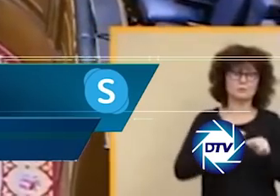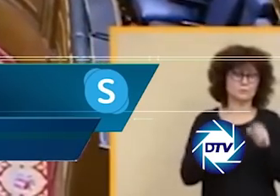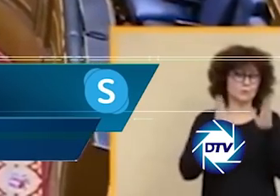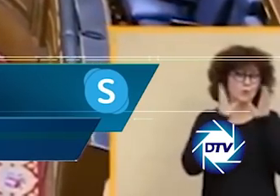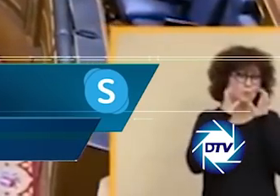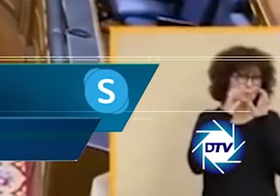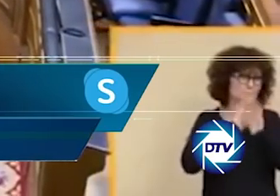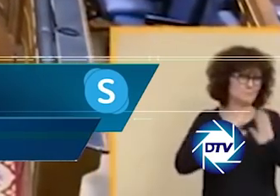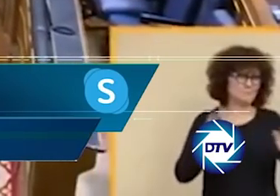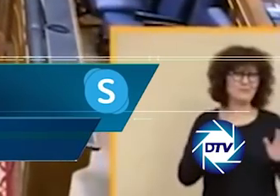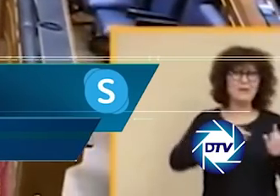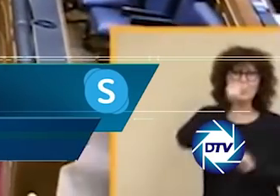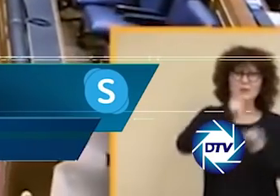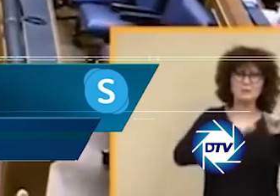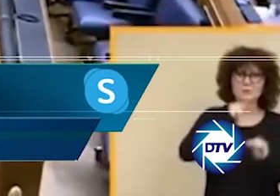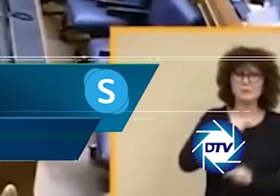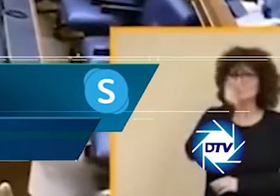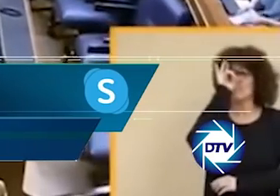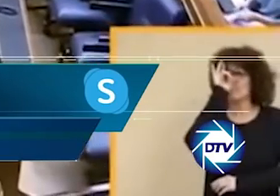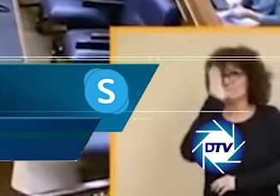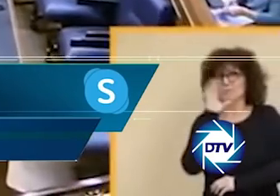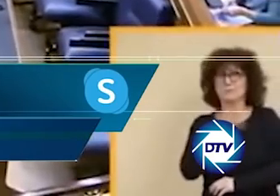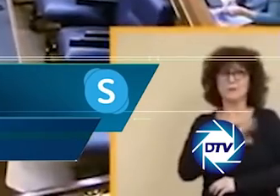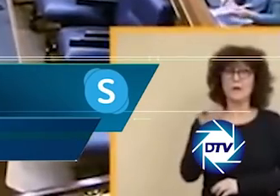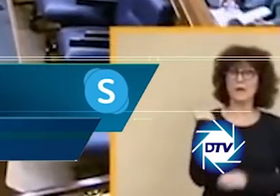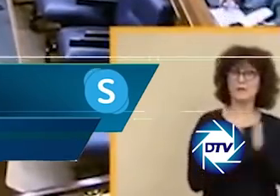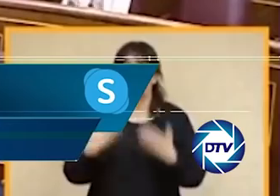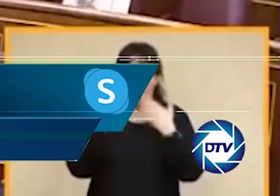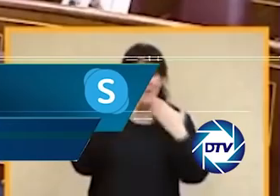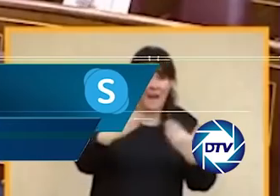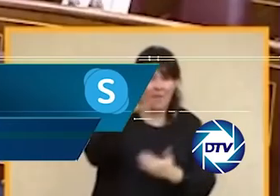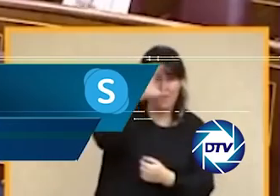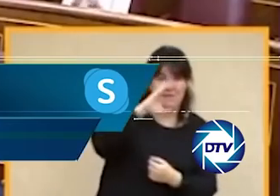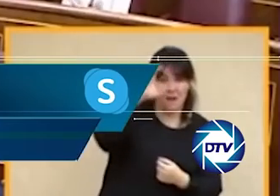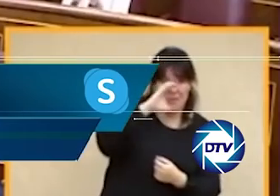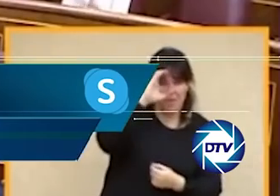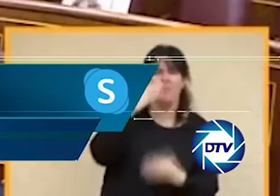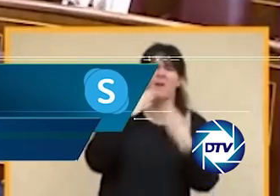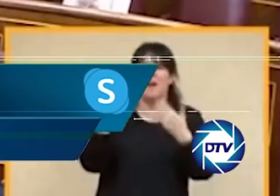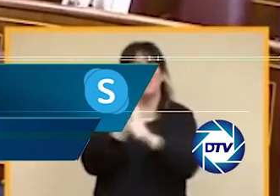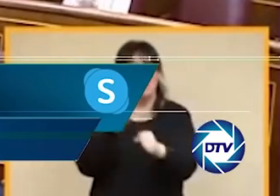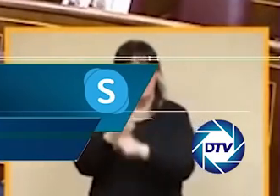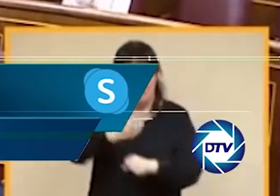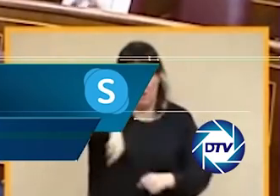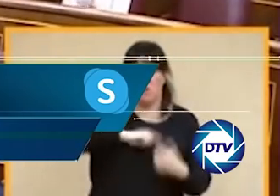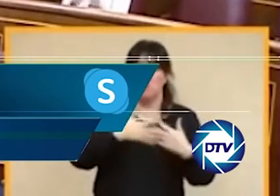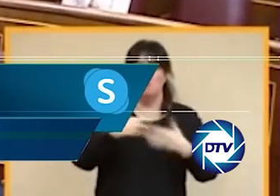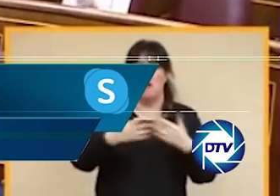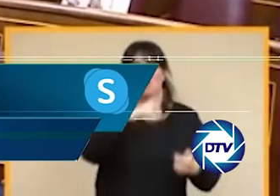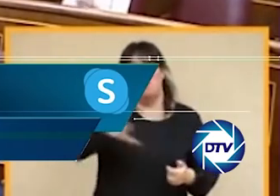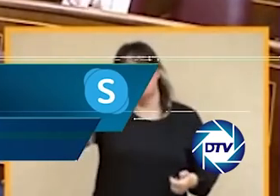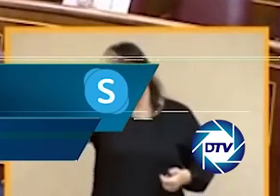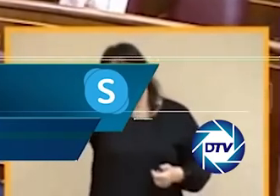Porque Isabel Díaz Ayuso, Garamendi, lo que ha hecho es lo que tiene que hacer cualquier persona decente, que es denunciar,